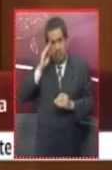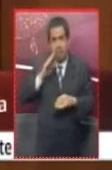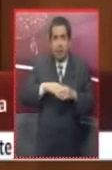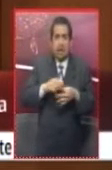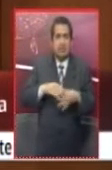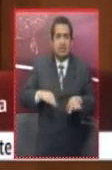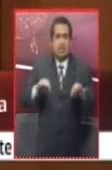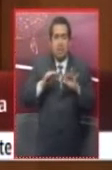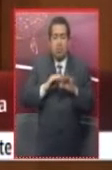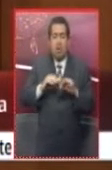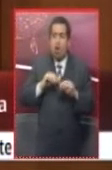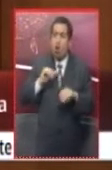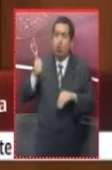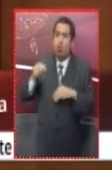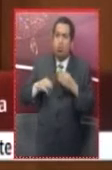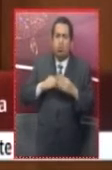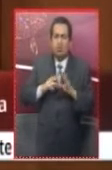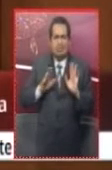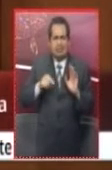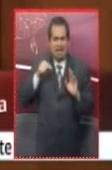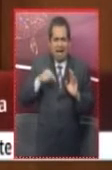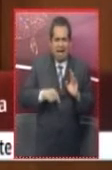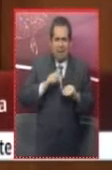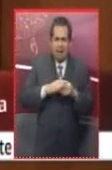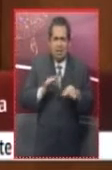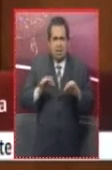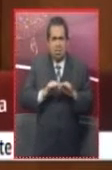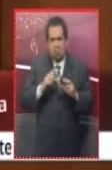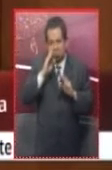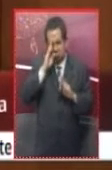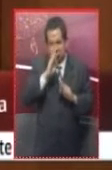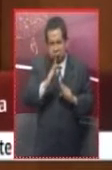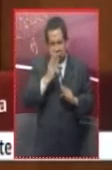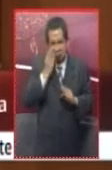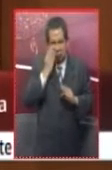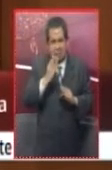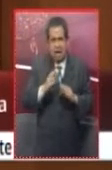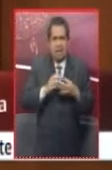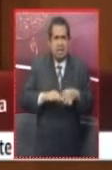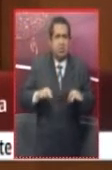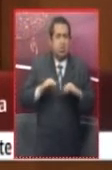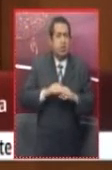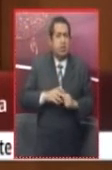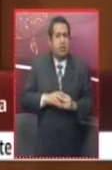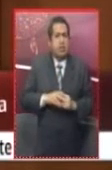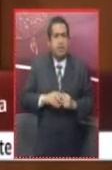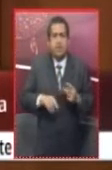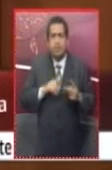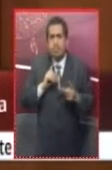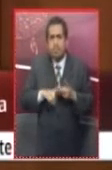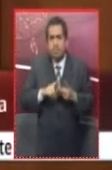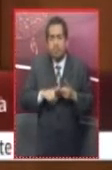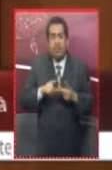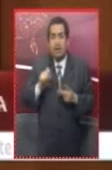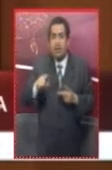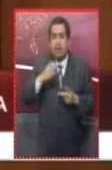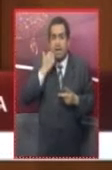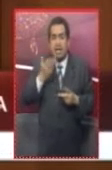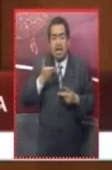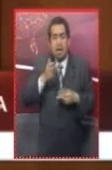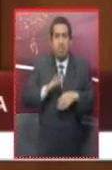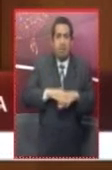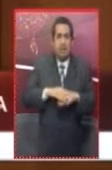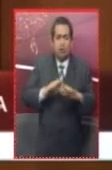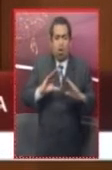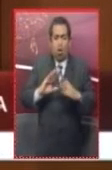es la relación más importante de nuestro país con cualquier otro en el mundo. En segundo lugar, plantea el